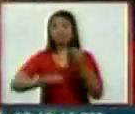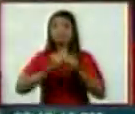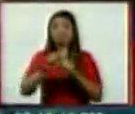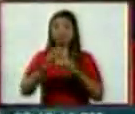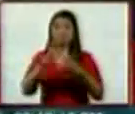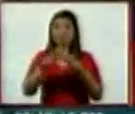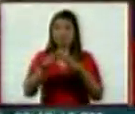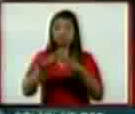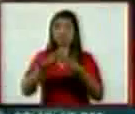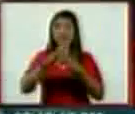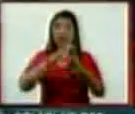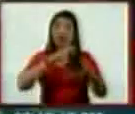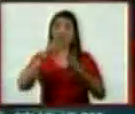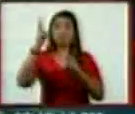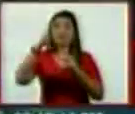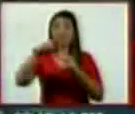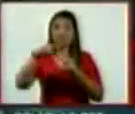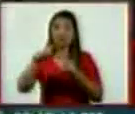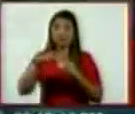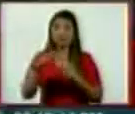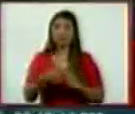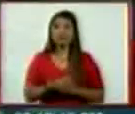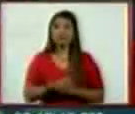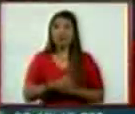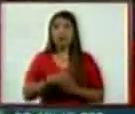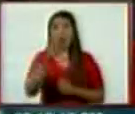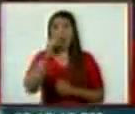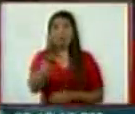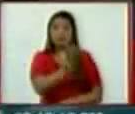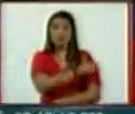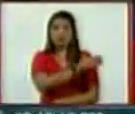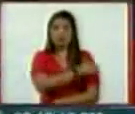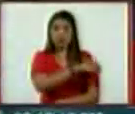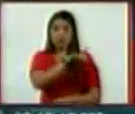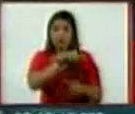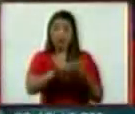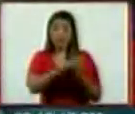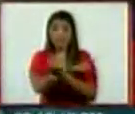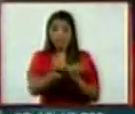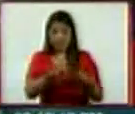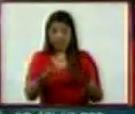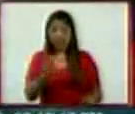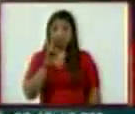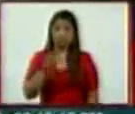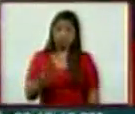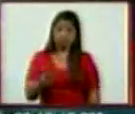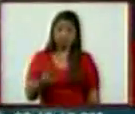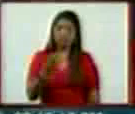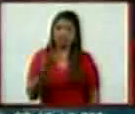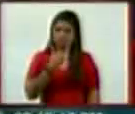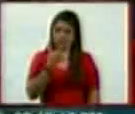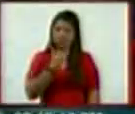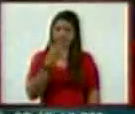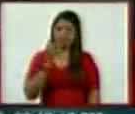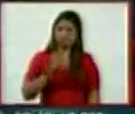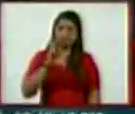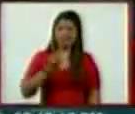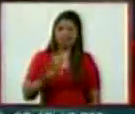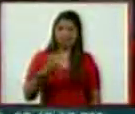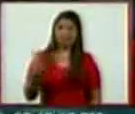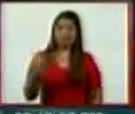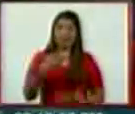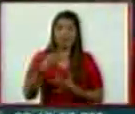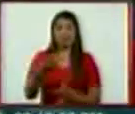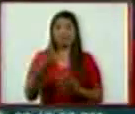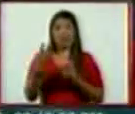Transportistas del Táchira, que es un militante de oposición, pero que indudablemente está viendo seriamente afectados sus